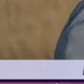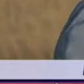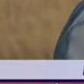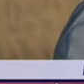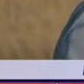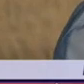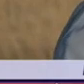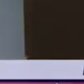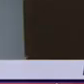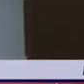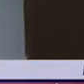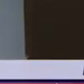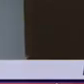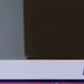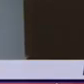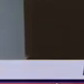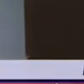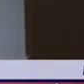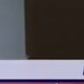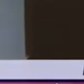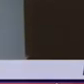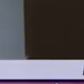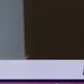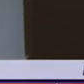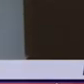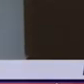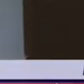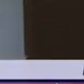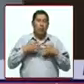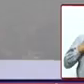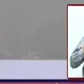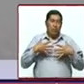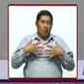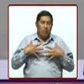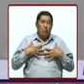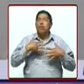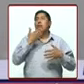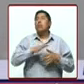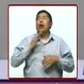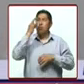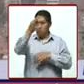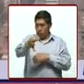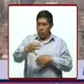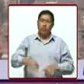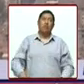patologías respiratorias, podría acarrear problemas respiratorios en un futuro.